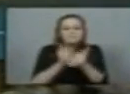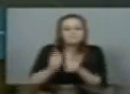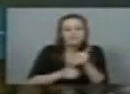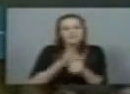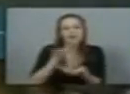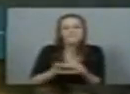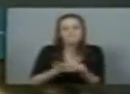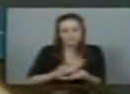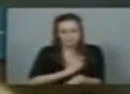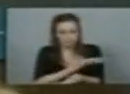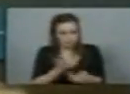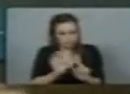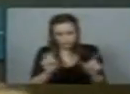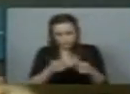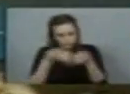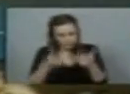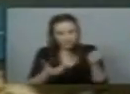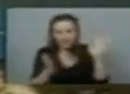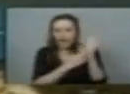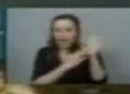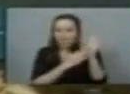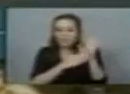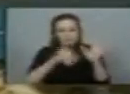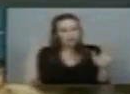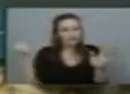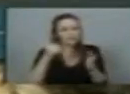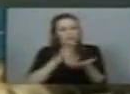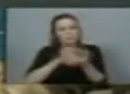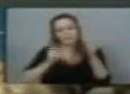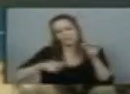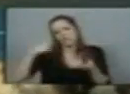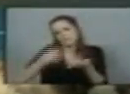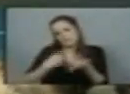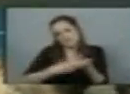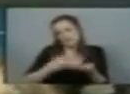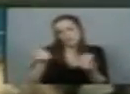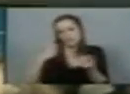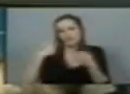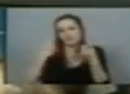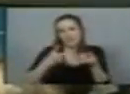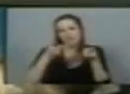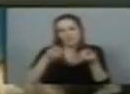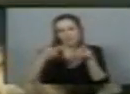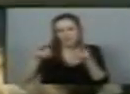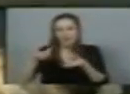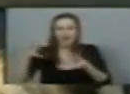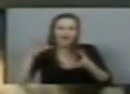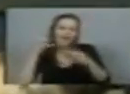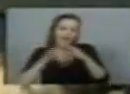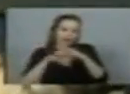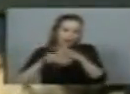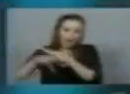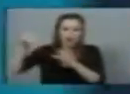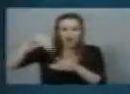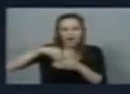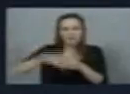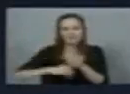estamos dando las garantías suficientes a los inversores para que depositen sus ahorros en nuestra compañía. Y lo estoy justificando.